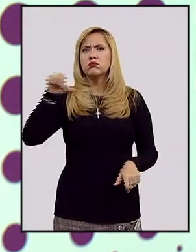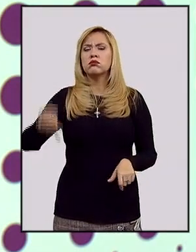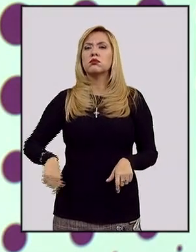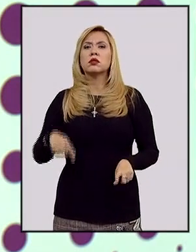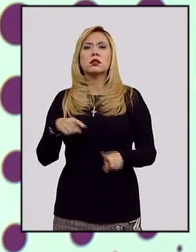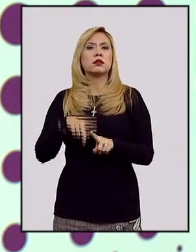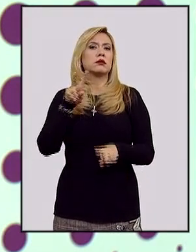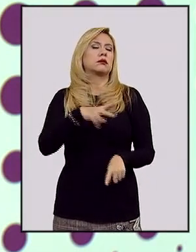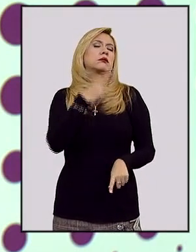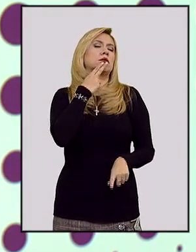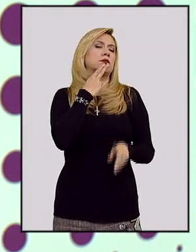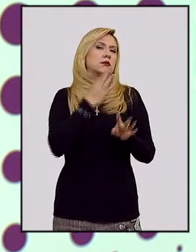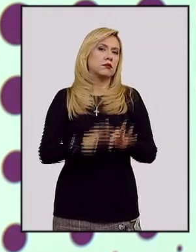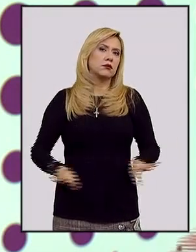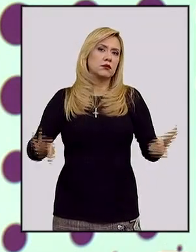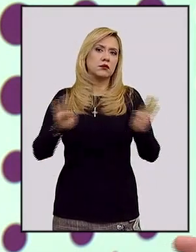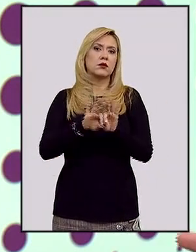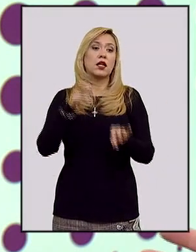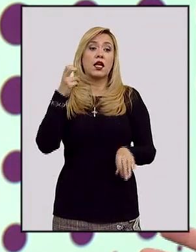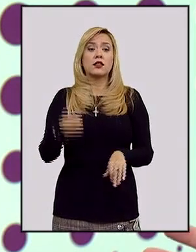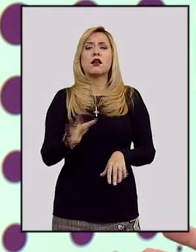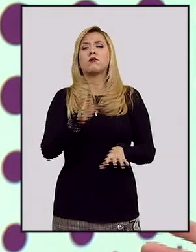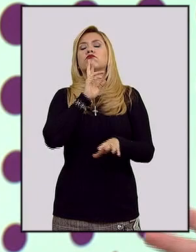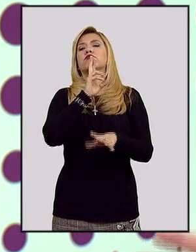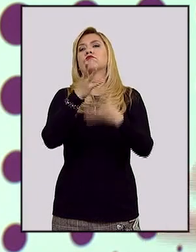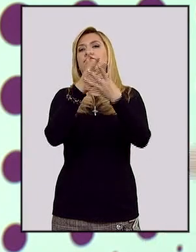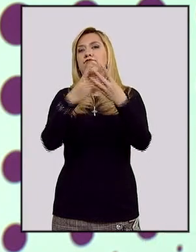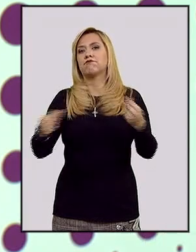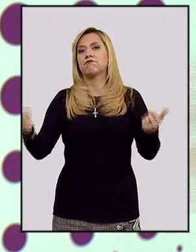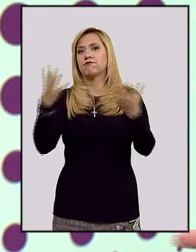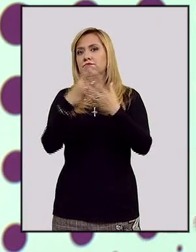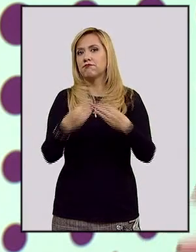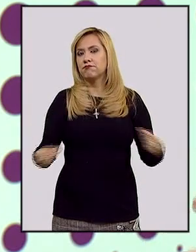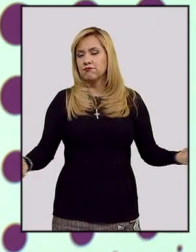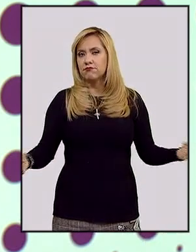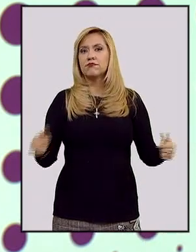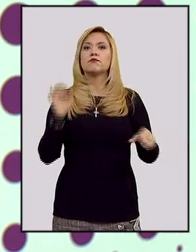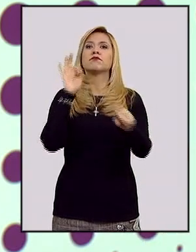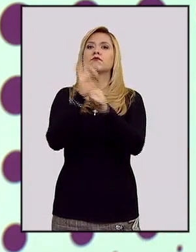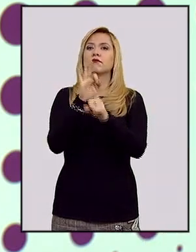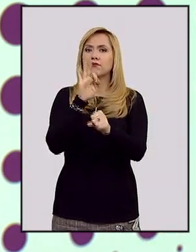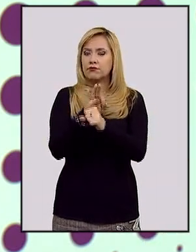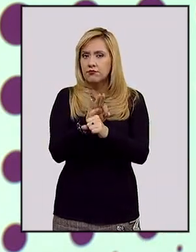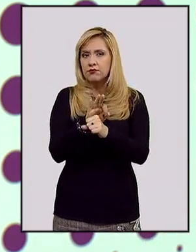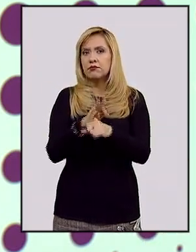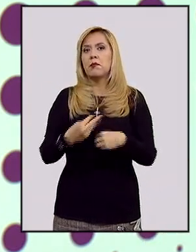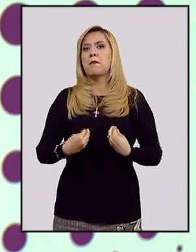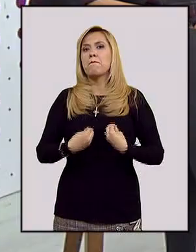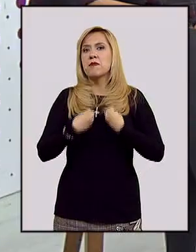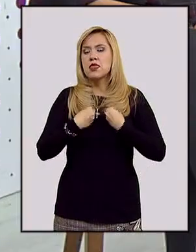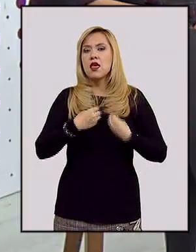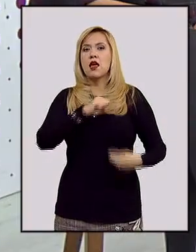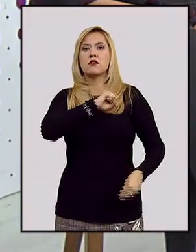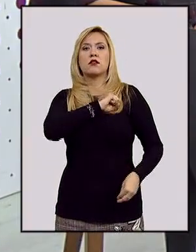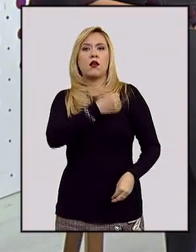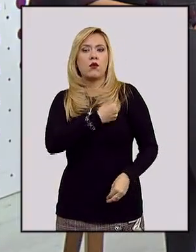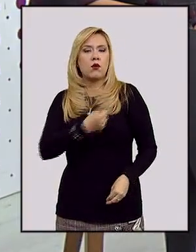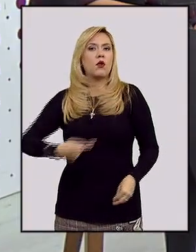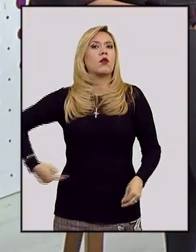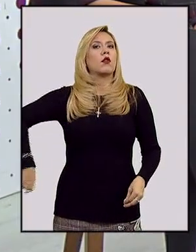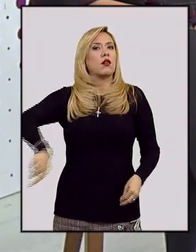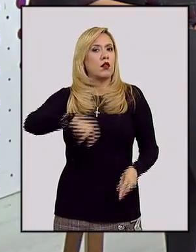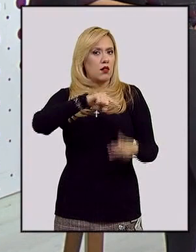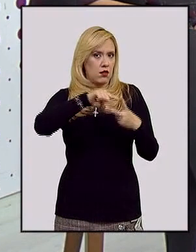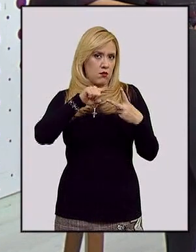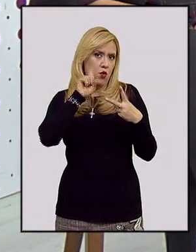utilidad enorme porque en ese momento se resuelve el tema y se protege la vida y la salud de esas mujeres, ¿no? Que es fundamental y